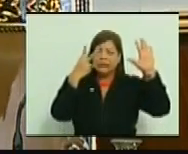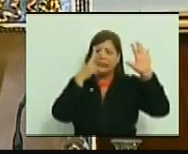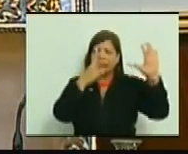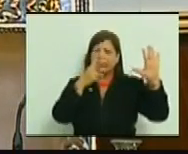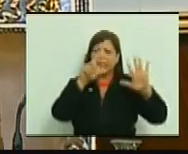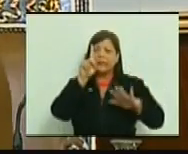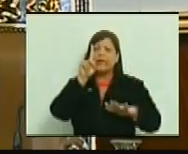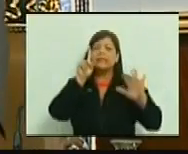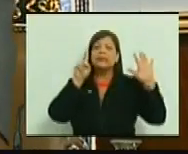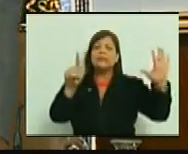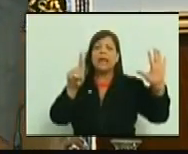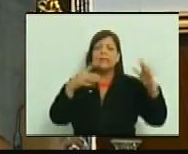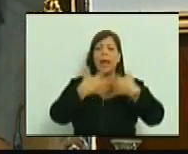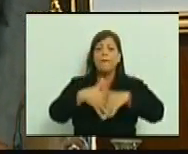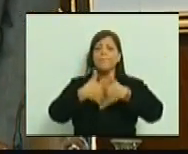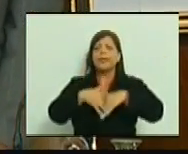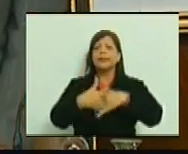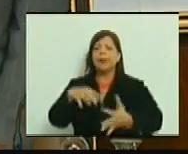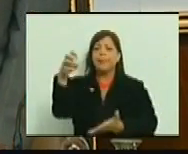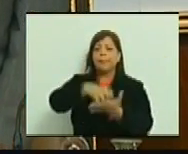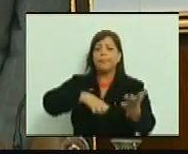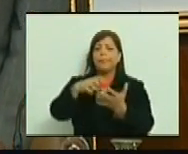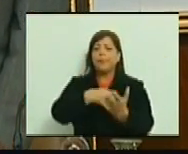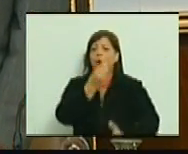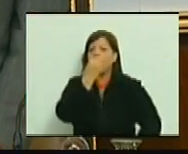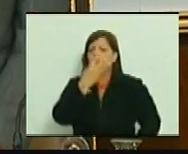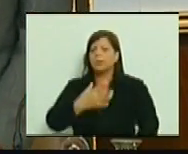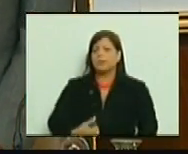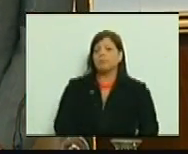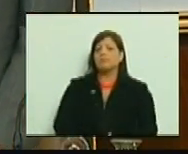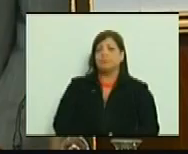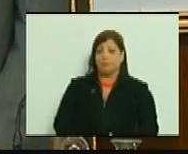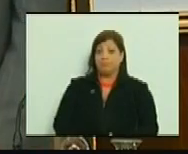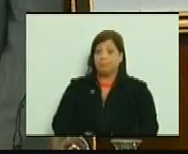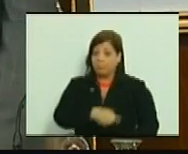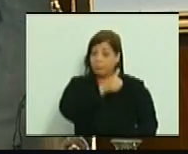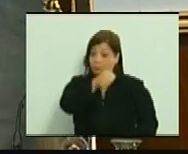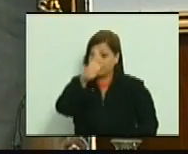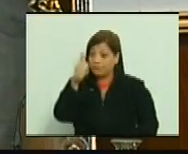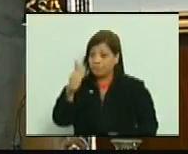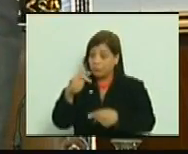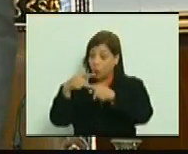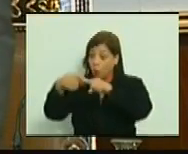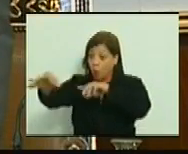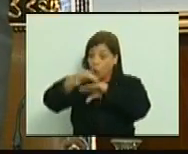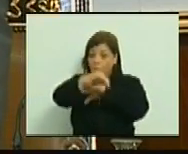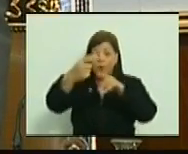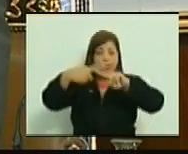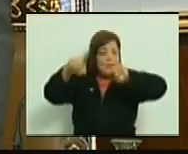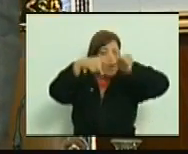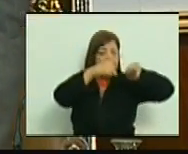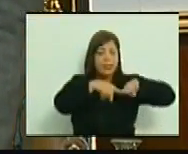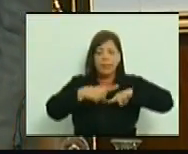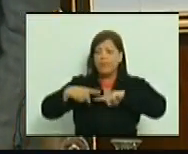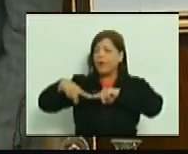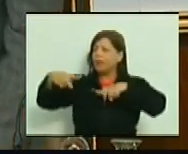76 empresas destinadas a la producción agropecuaria. Cada una por su lado,